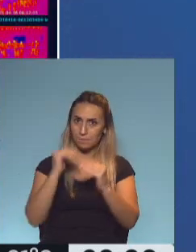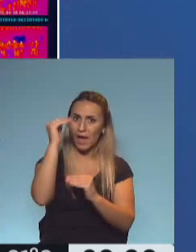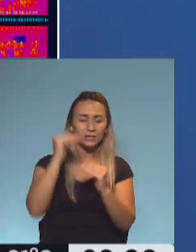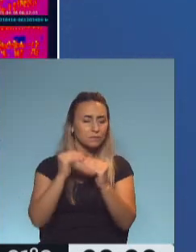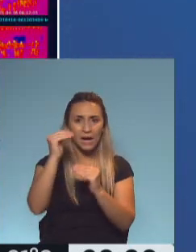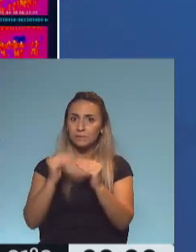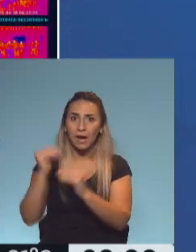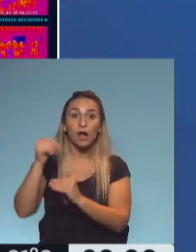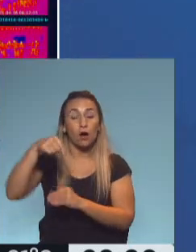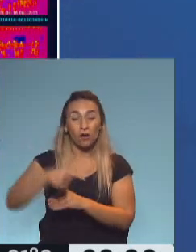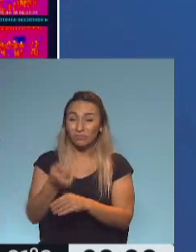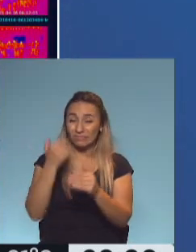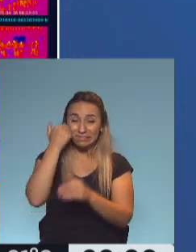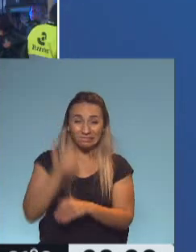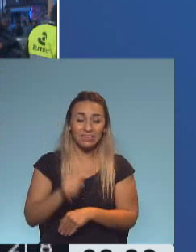casi decís.